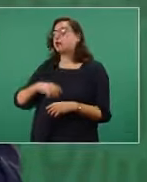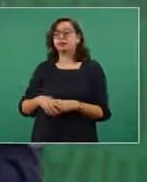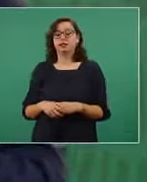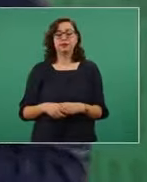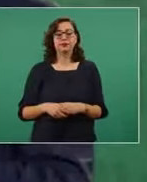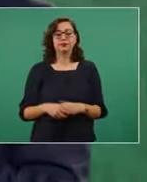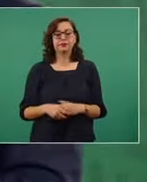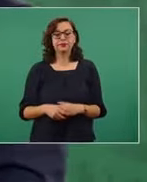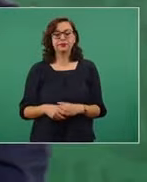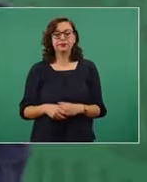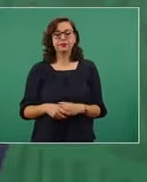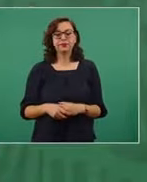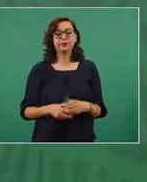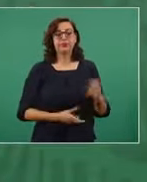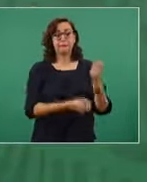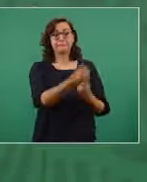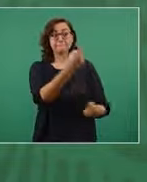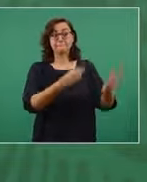de descarado,